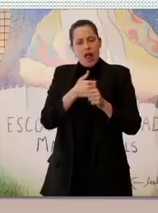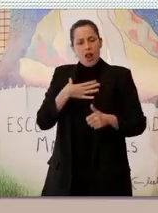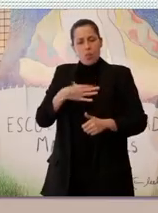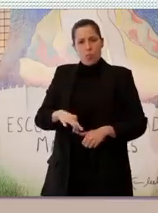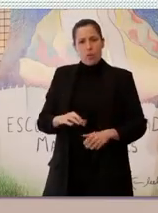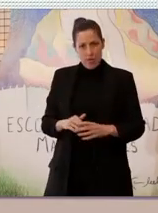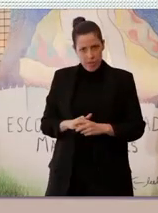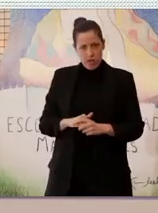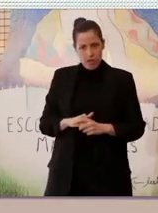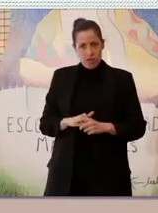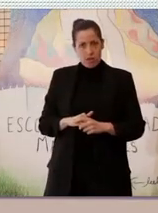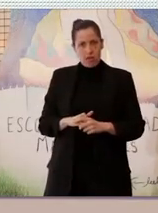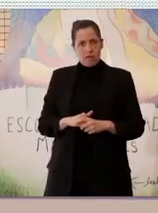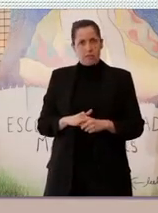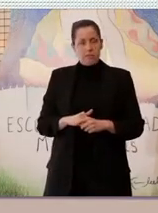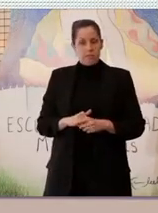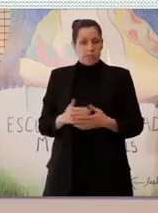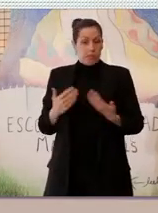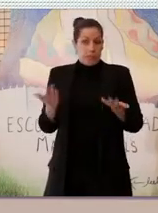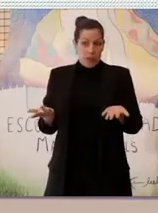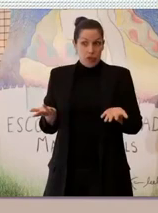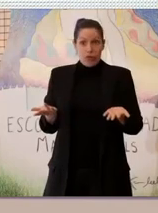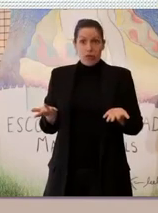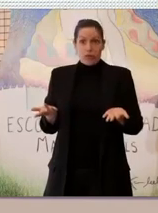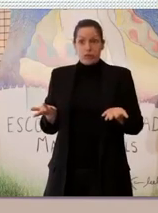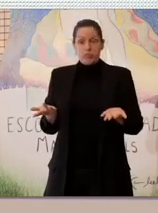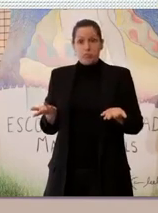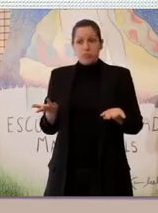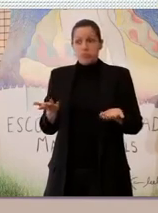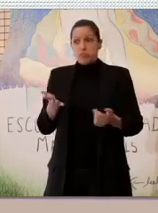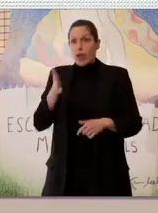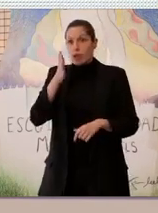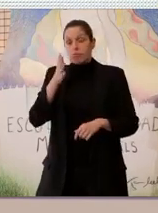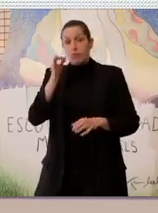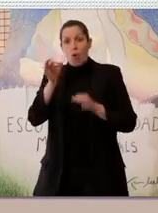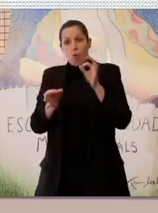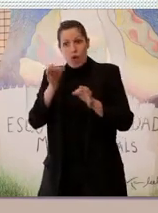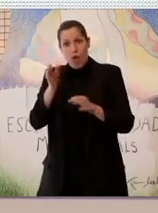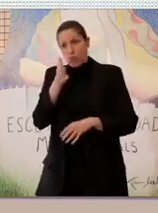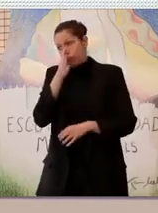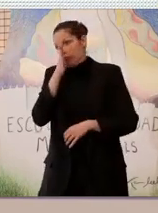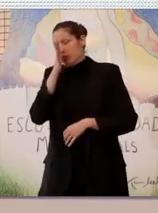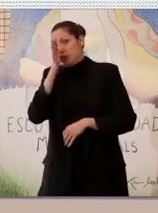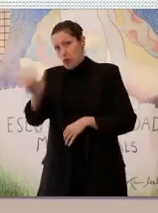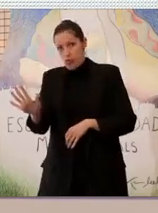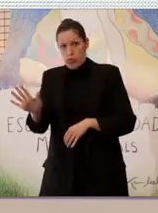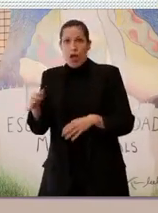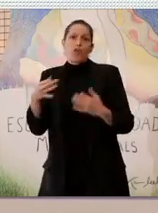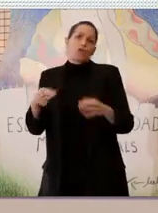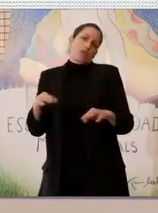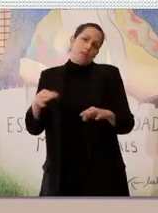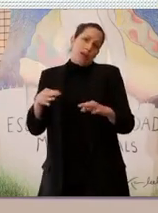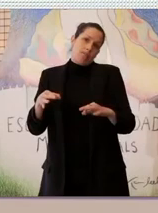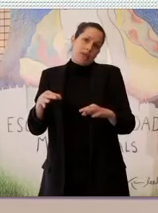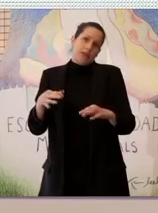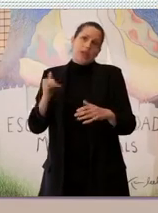no se lo pida la víctima. Es decir, cuando llega una denuncia al juzgado con un atestado, normalmente el juez tiene que